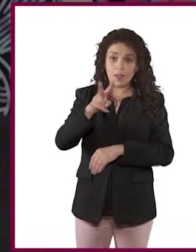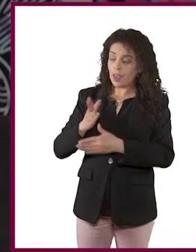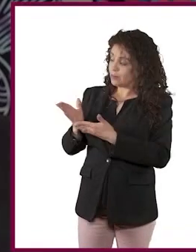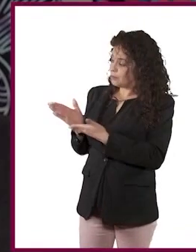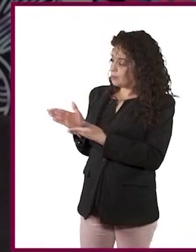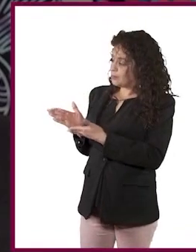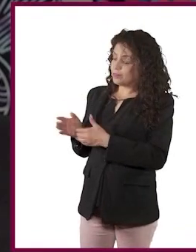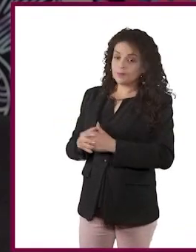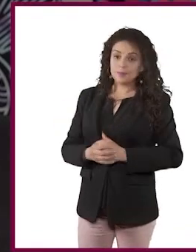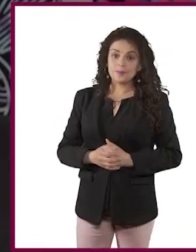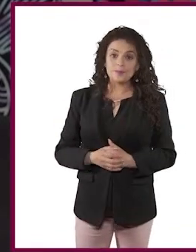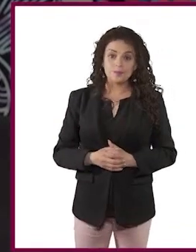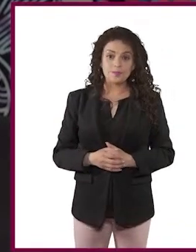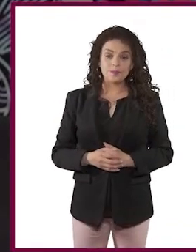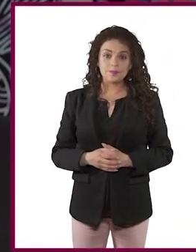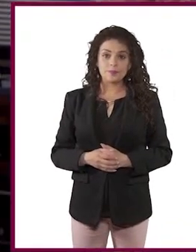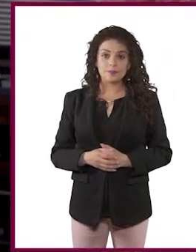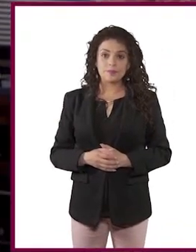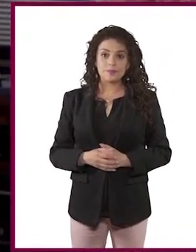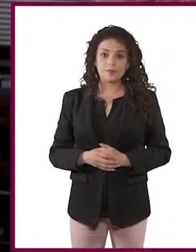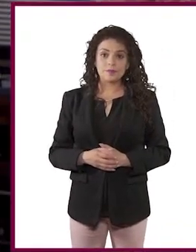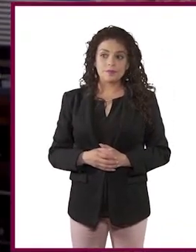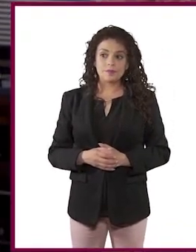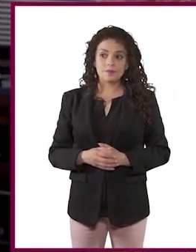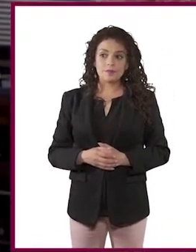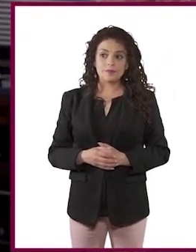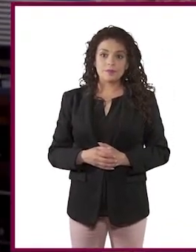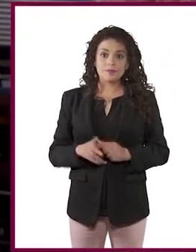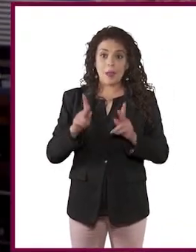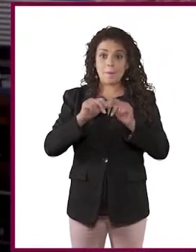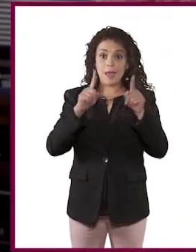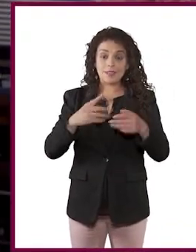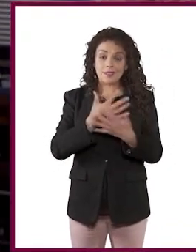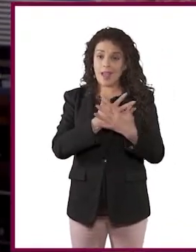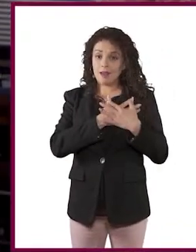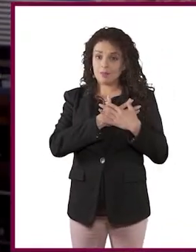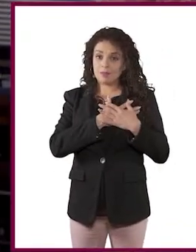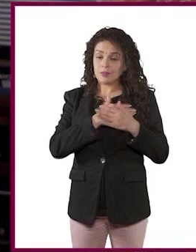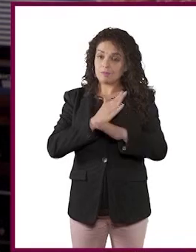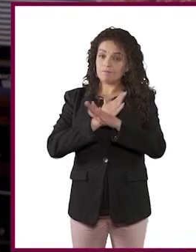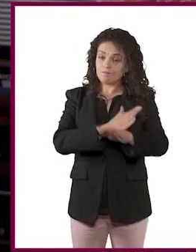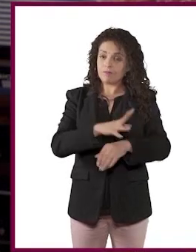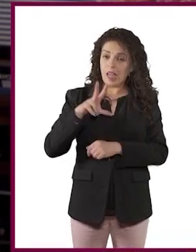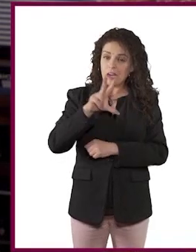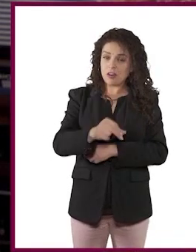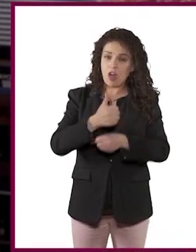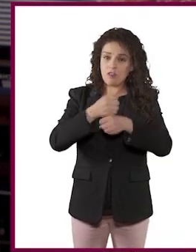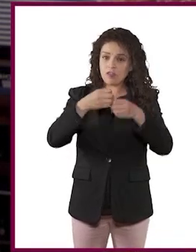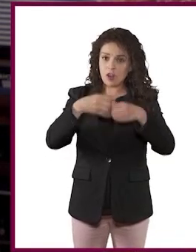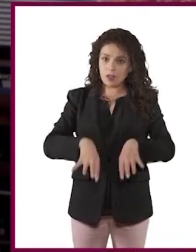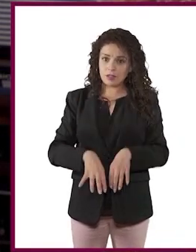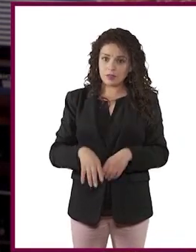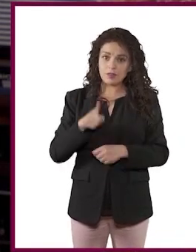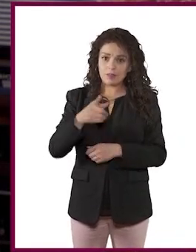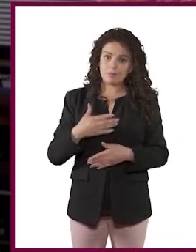youtube.com/Media Superior MX CEP. Paz y amor. Digan no a la violencia. Abrazos,